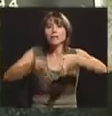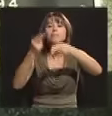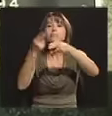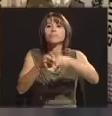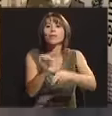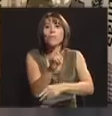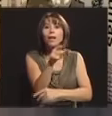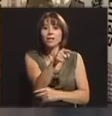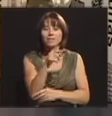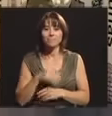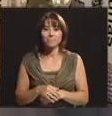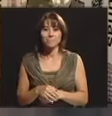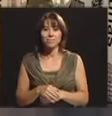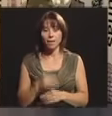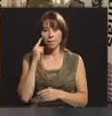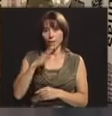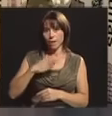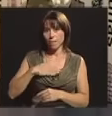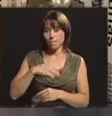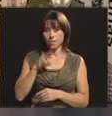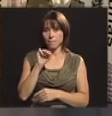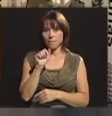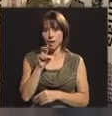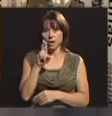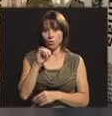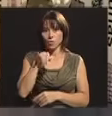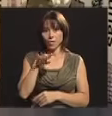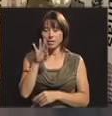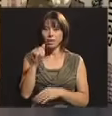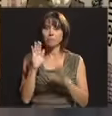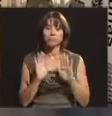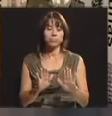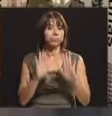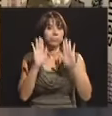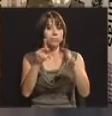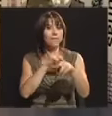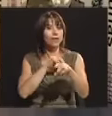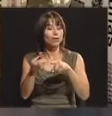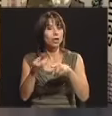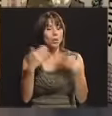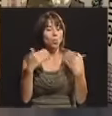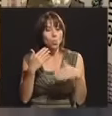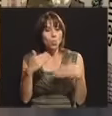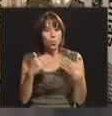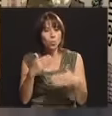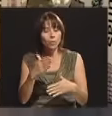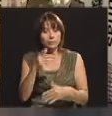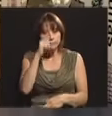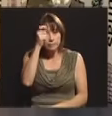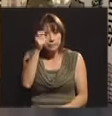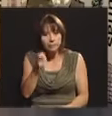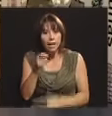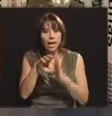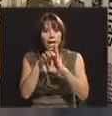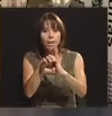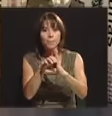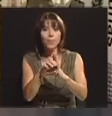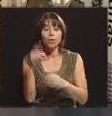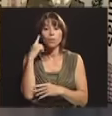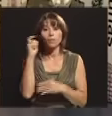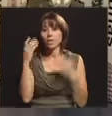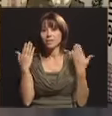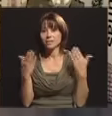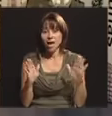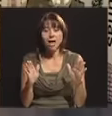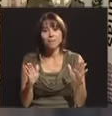lleva su nombre bueno para mí marujita es un excelente profesional digna de admirar y todo un ejemplo a seguir verdad